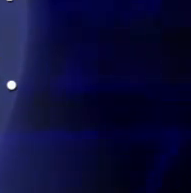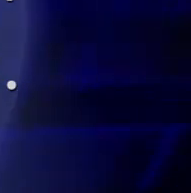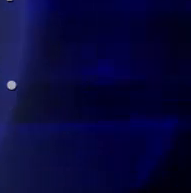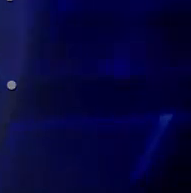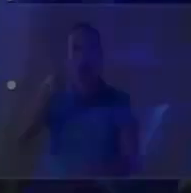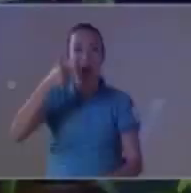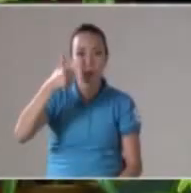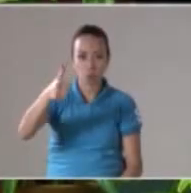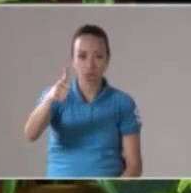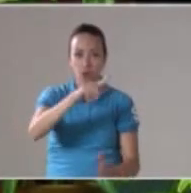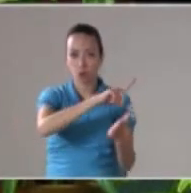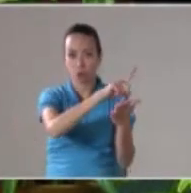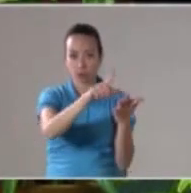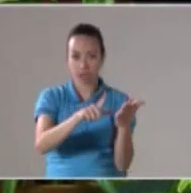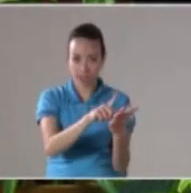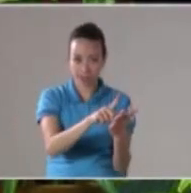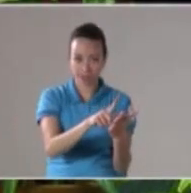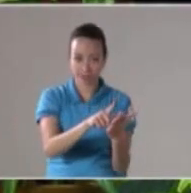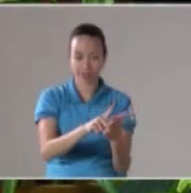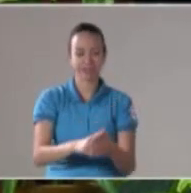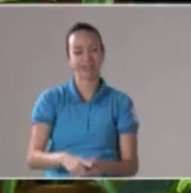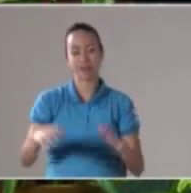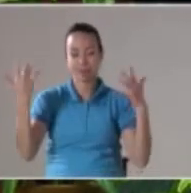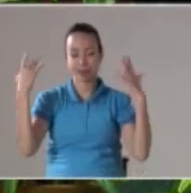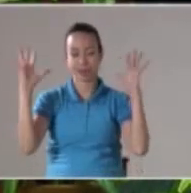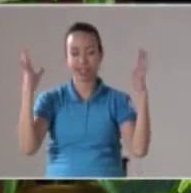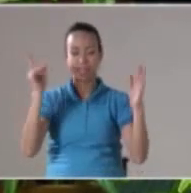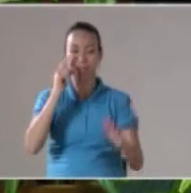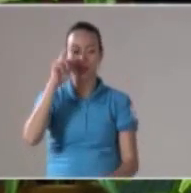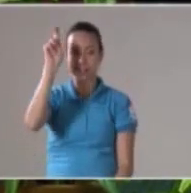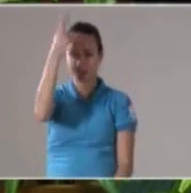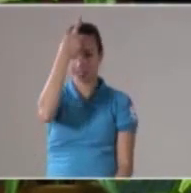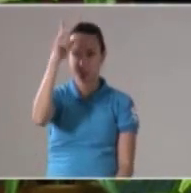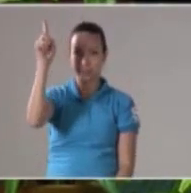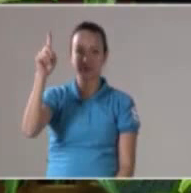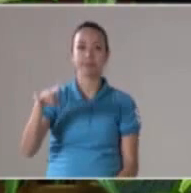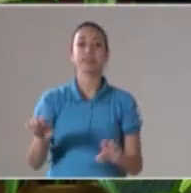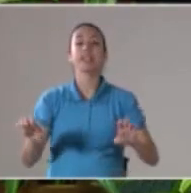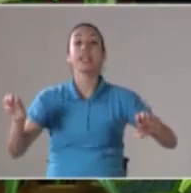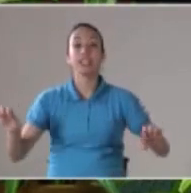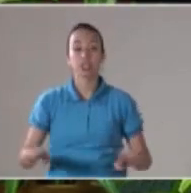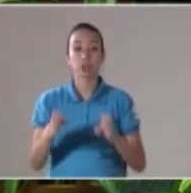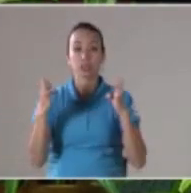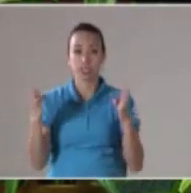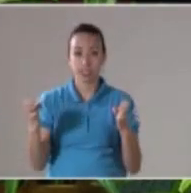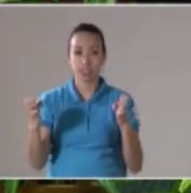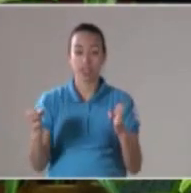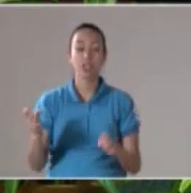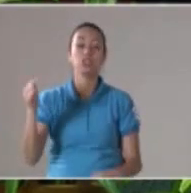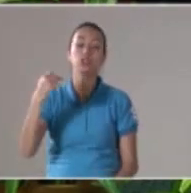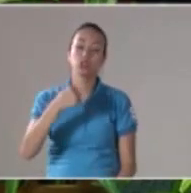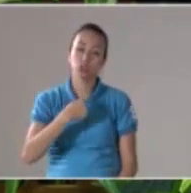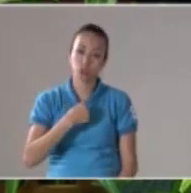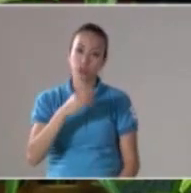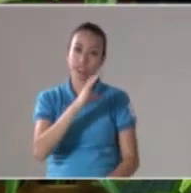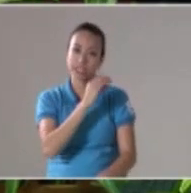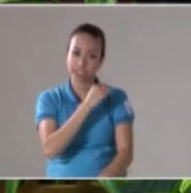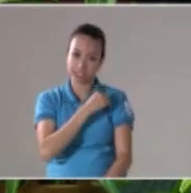puerto seguro. Amén. Denle un aplauso al Rey bendito. Entonces, ahora yo quisiera